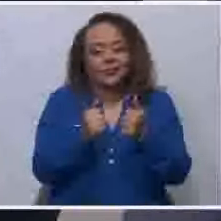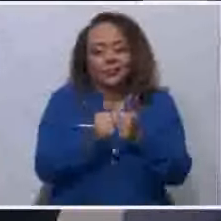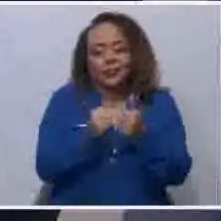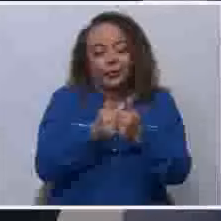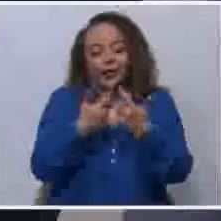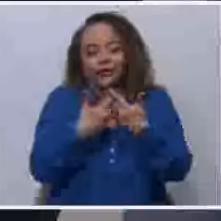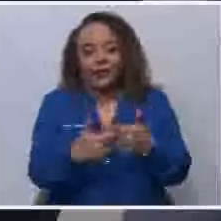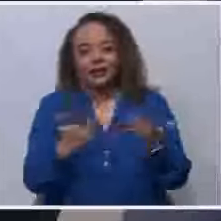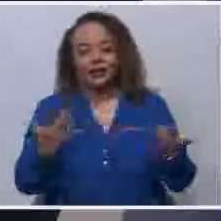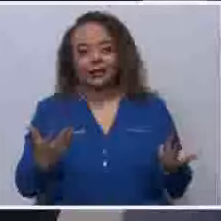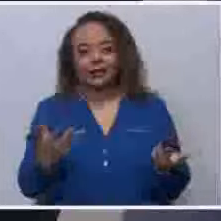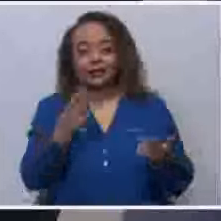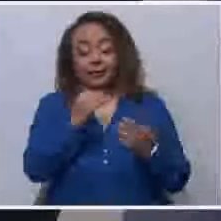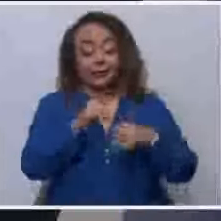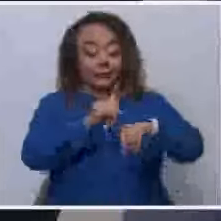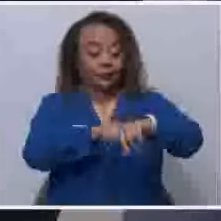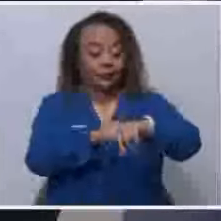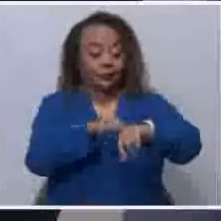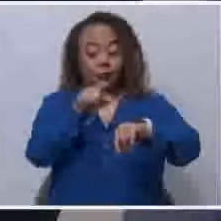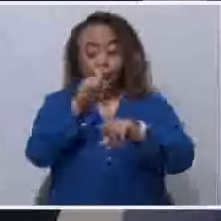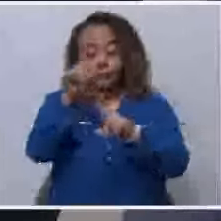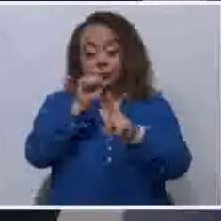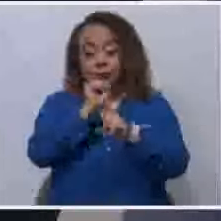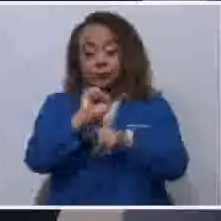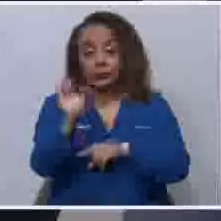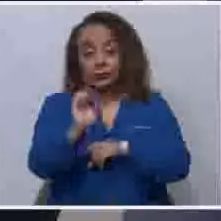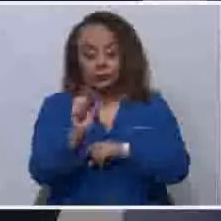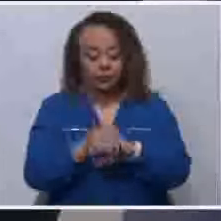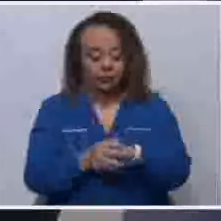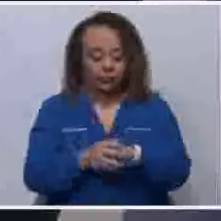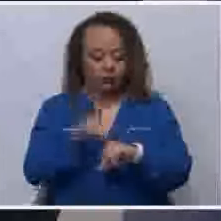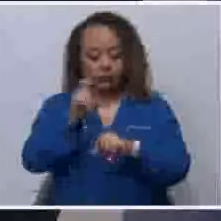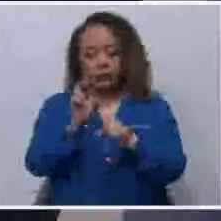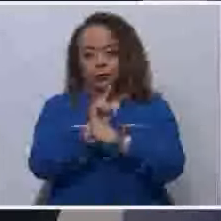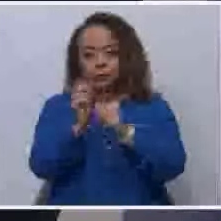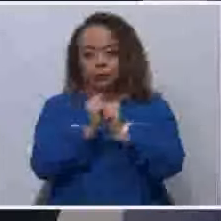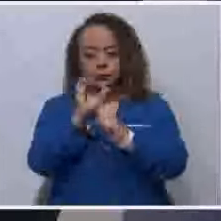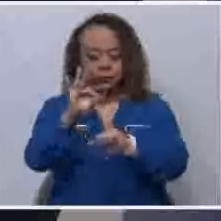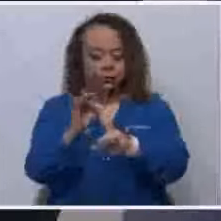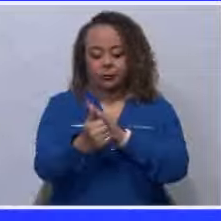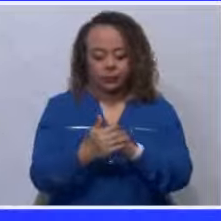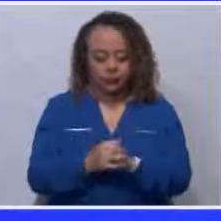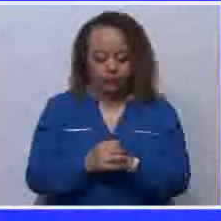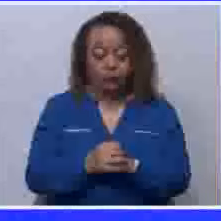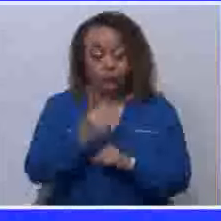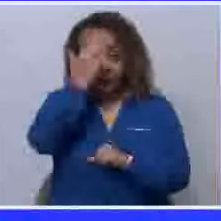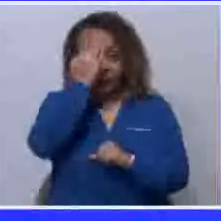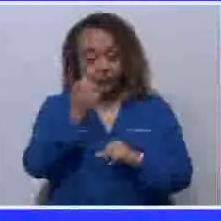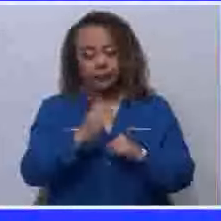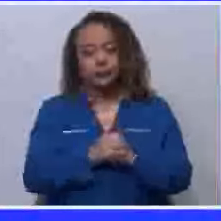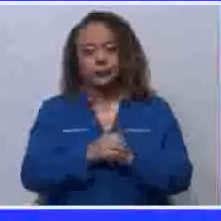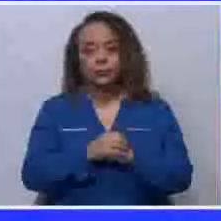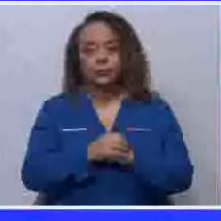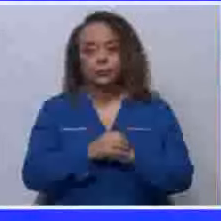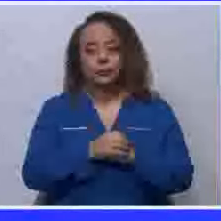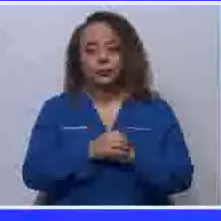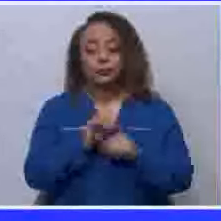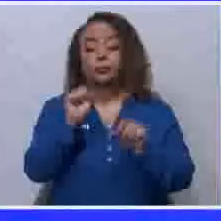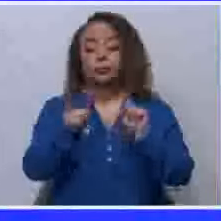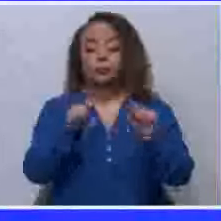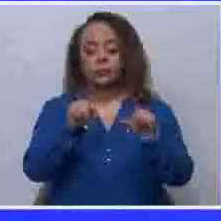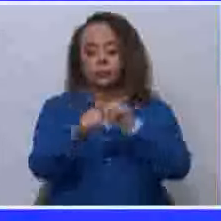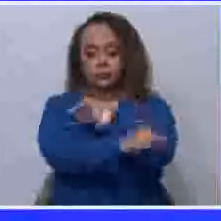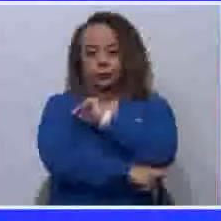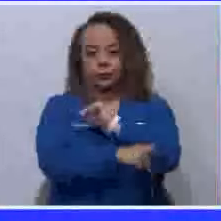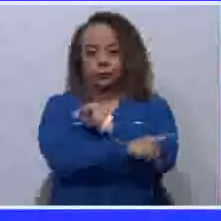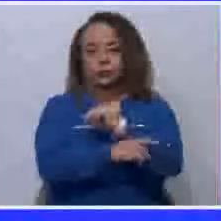área, y el cronómetro, cuando estás en una situación de emergencia, hay que meterla contra un 9. El y también problema es válido. De ser delantero en el